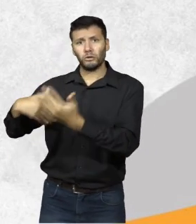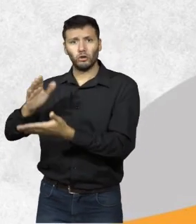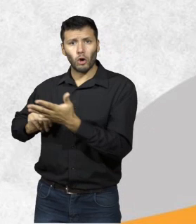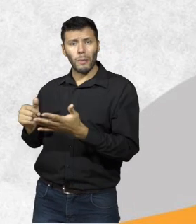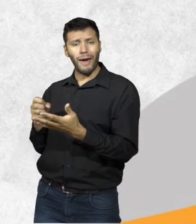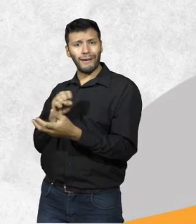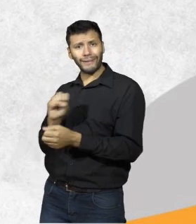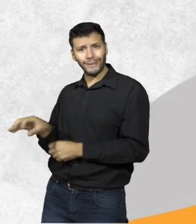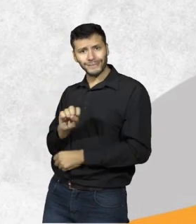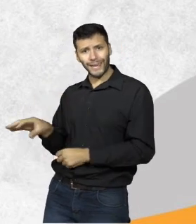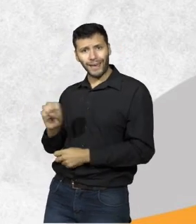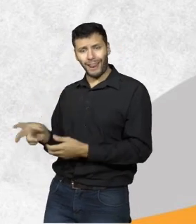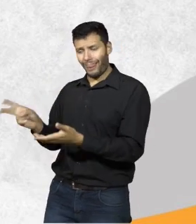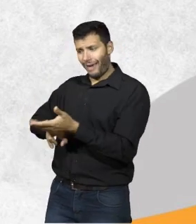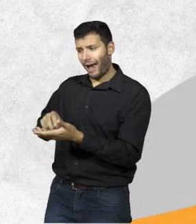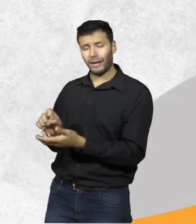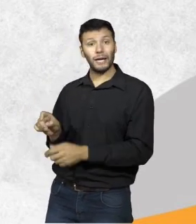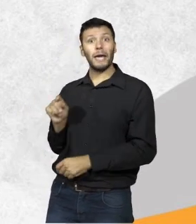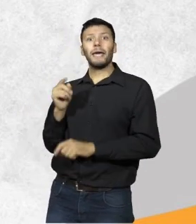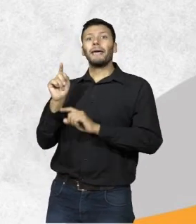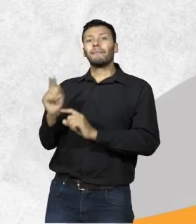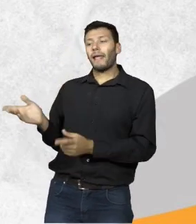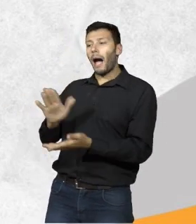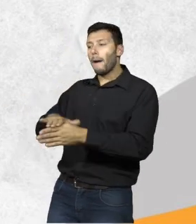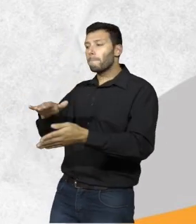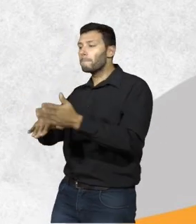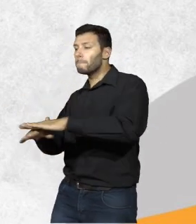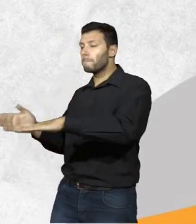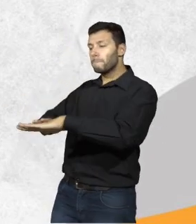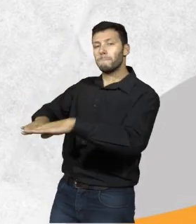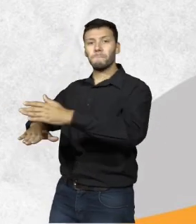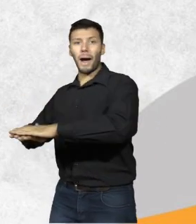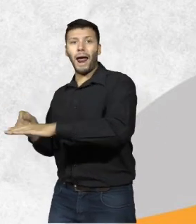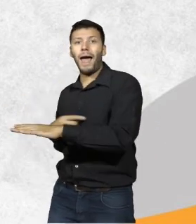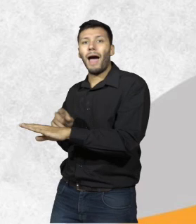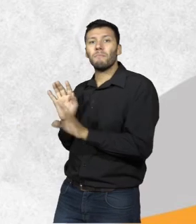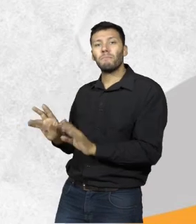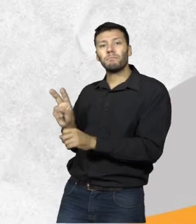reciclaje y taparlo inmediatamente para evitar proliferación de